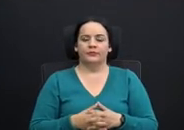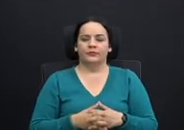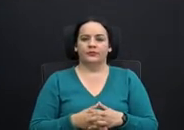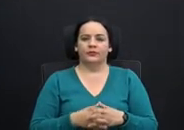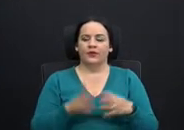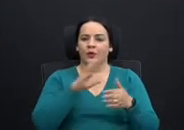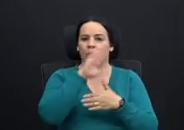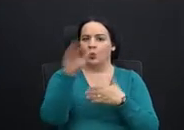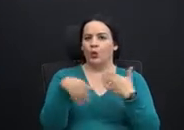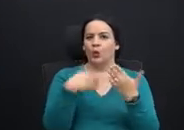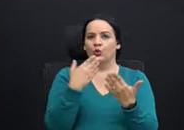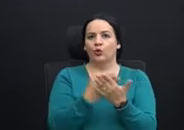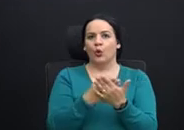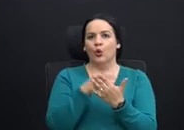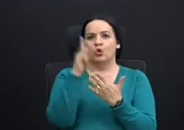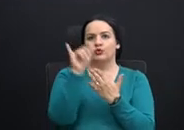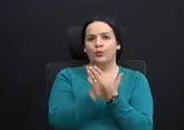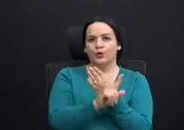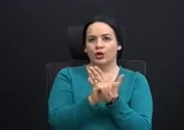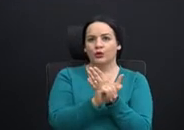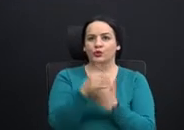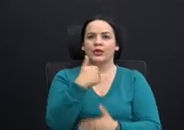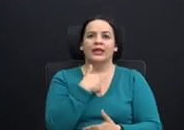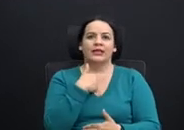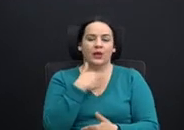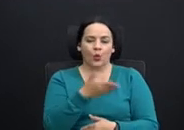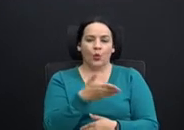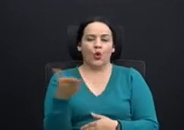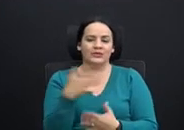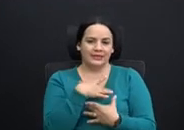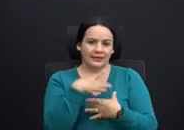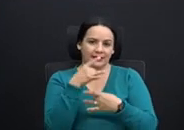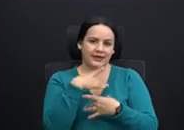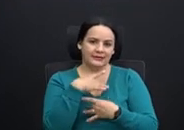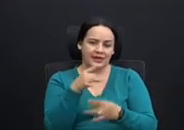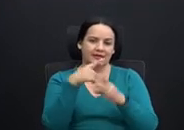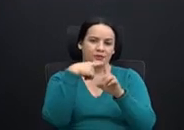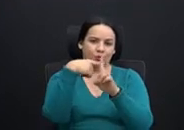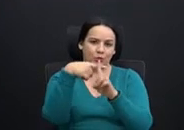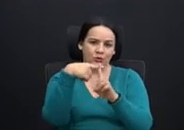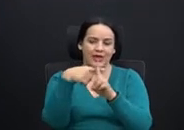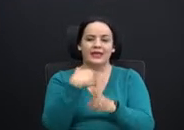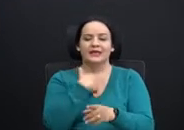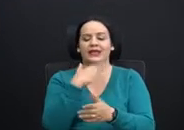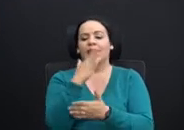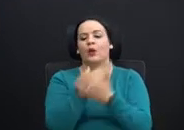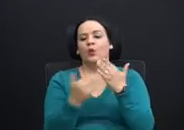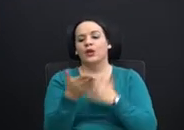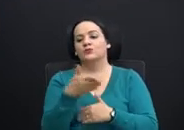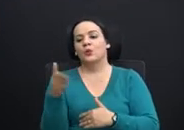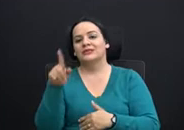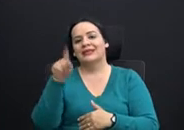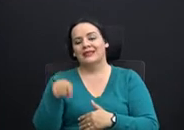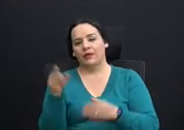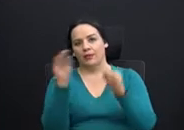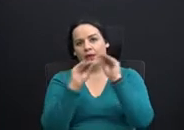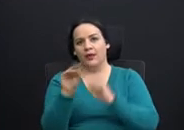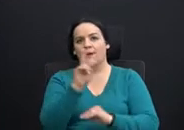Todos los proyectos tienen cosas muy interesantes, positivas, y tienen algunos vacíos que hay que llenar. Sin duda,